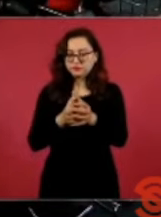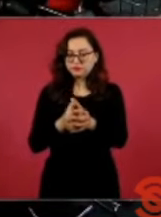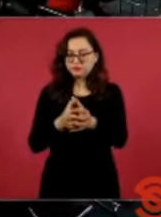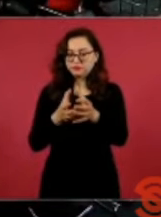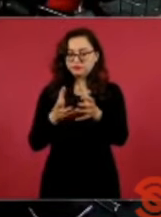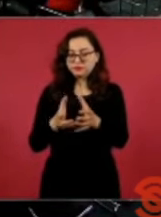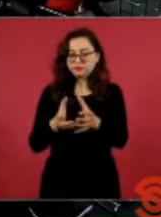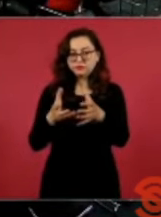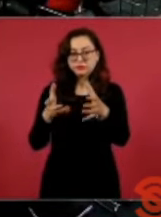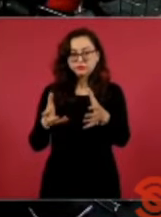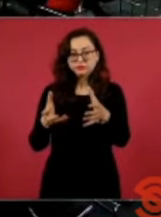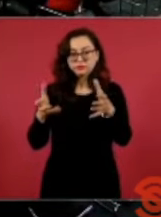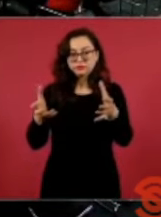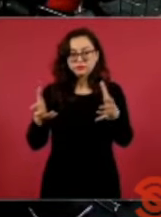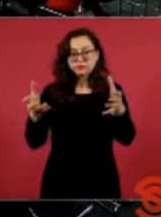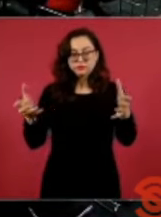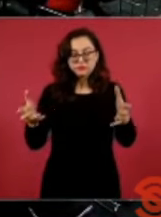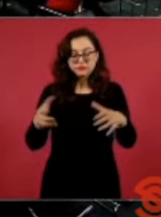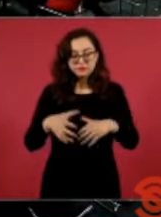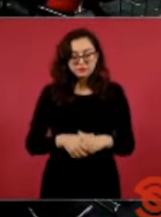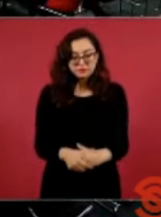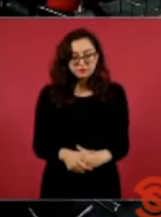más…